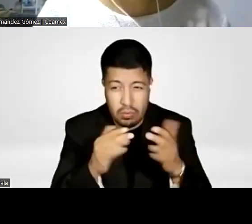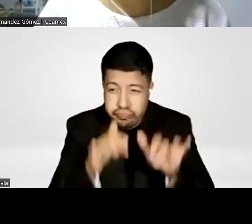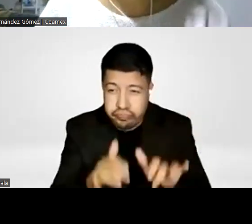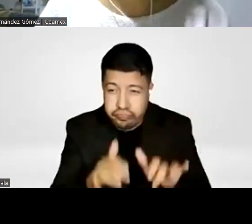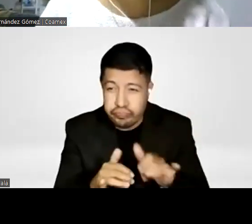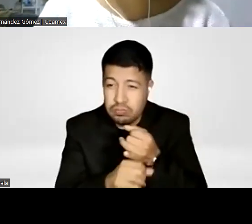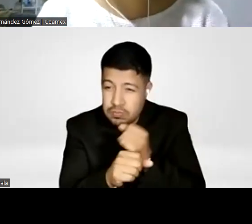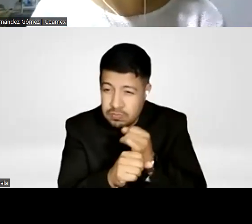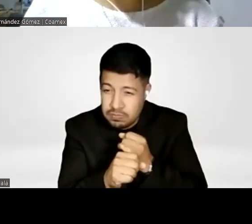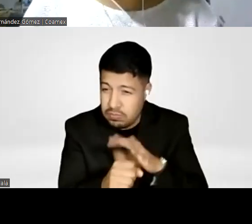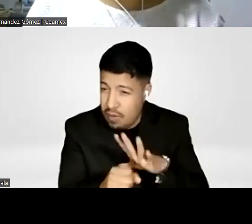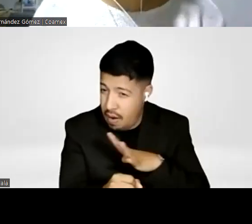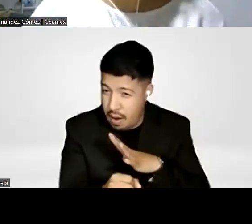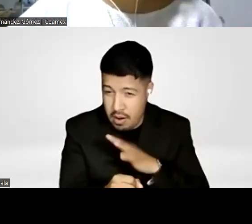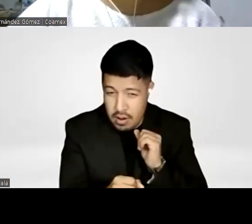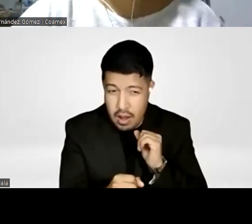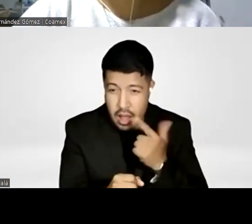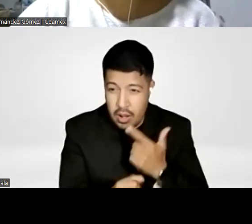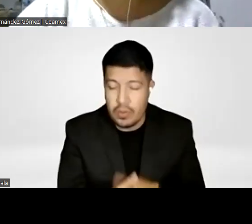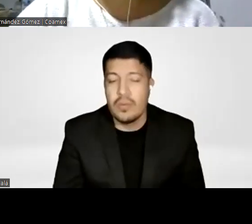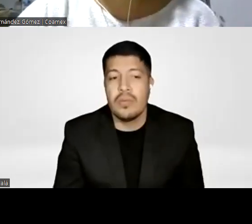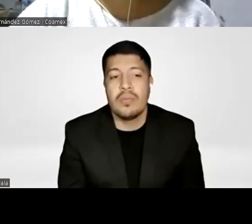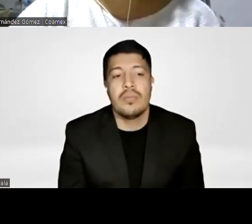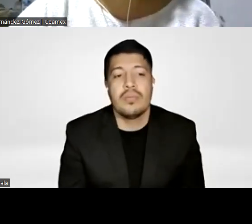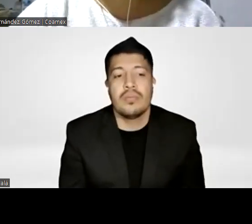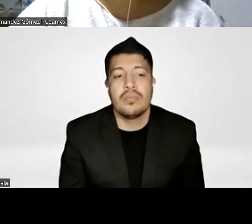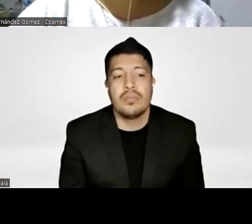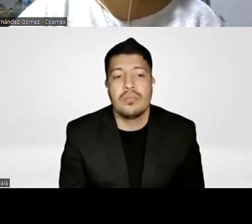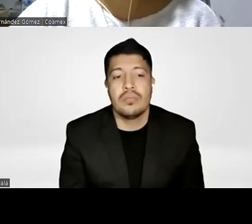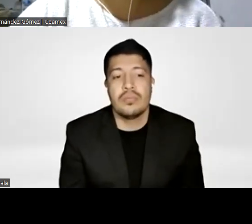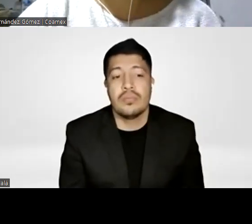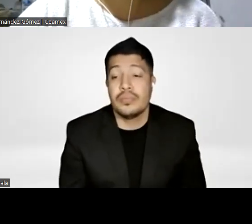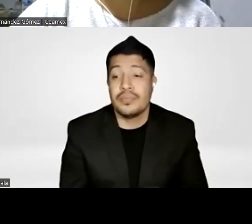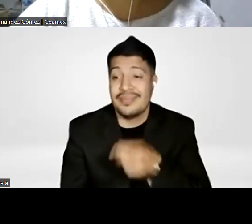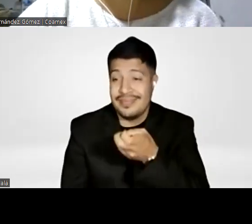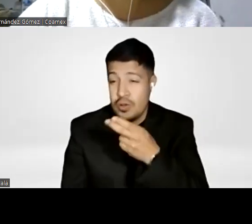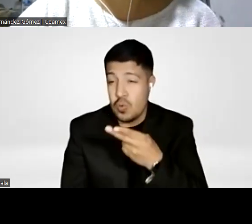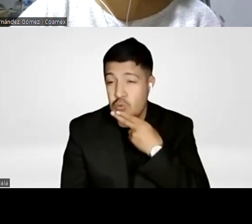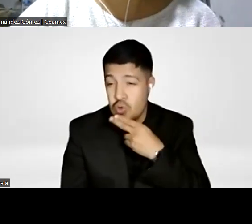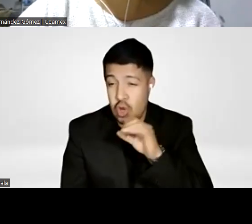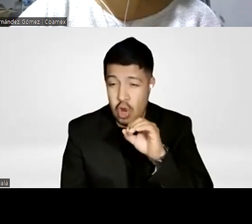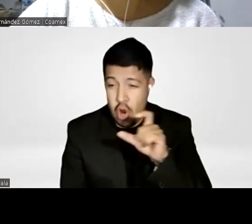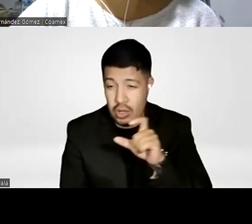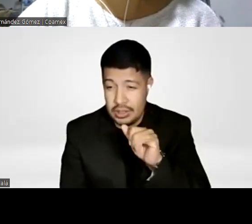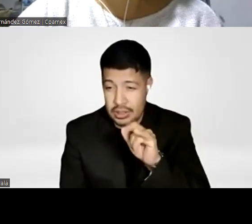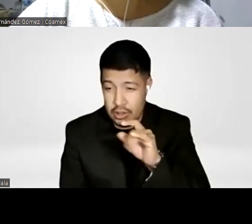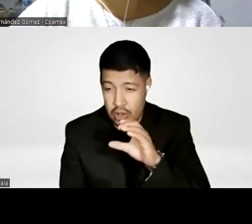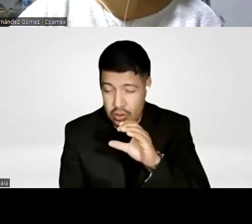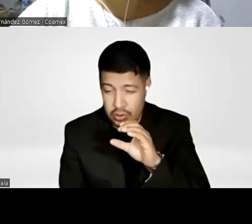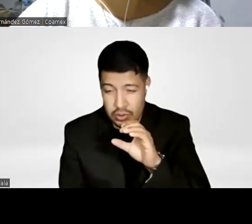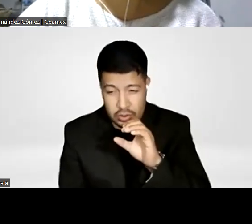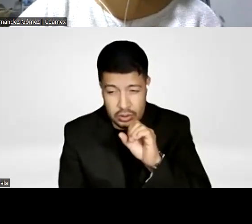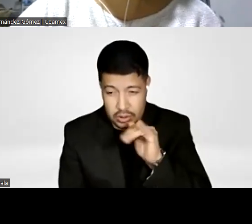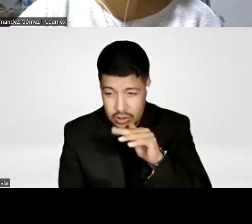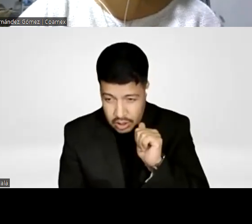Sí, existen algunos estudios recientes sobre el uso de oxitocina y alteraciones en el neurodesarrollo.